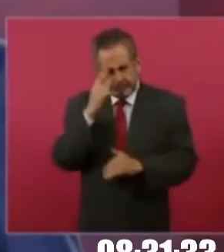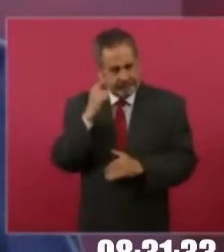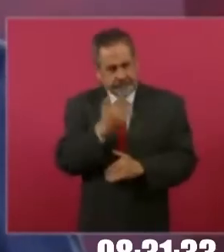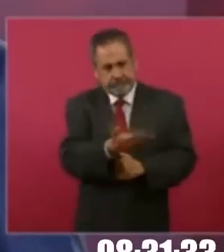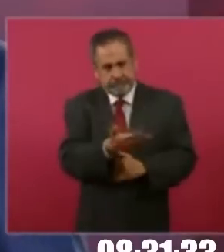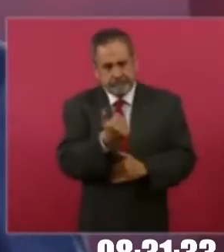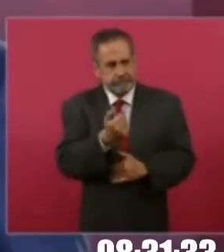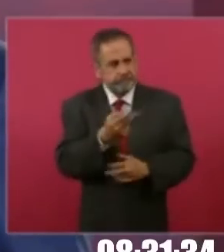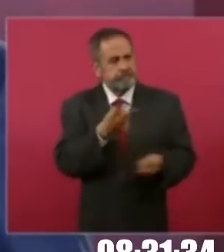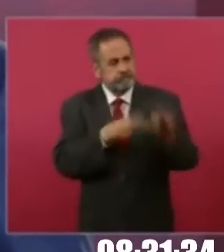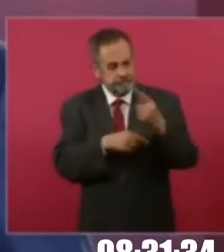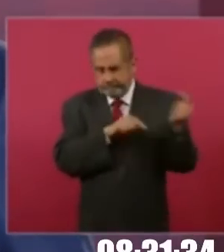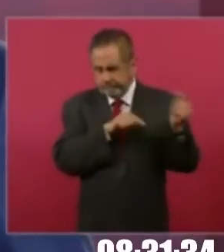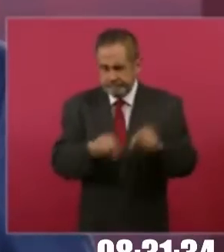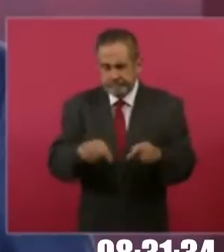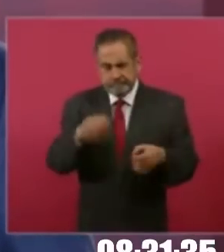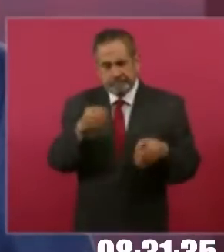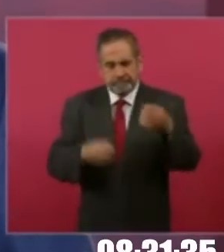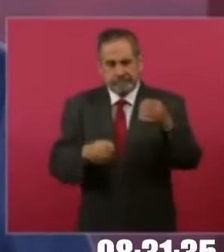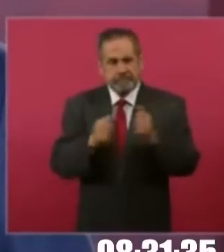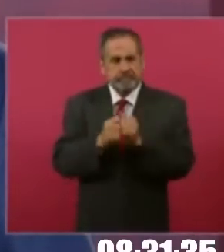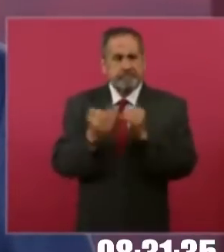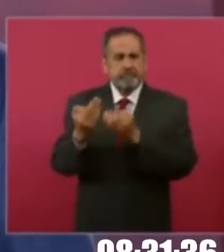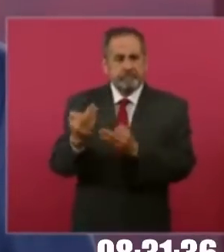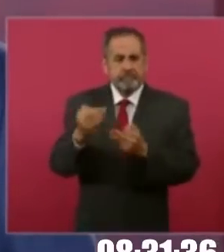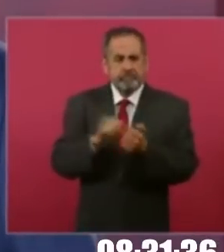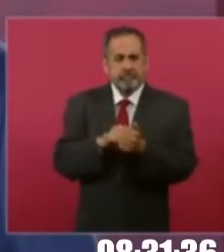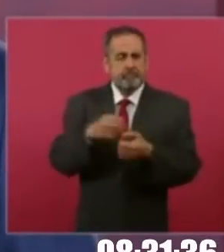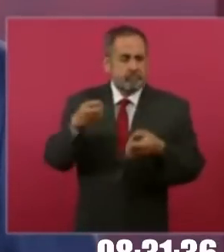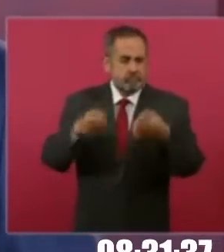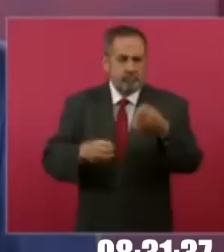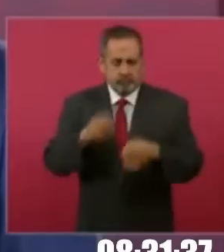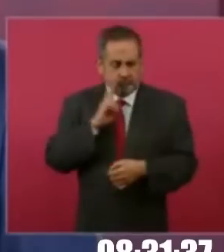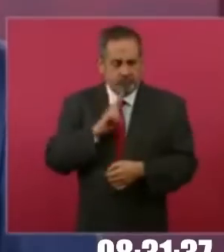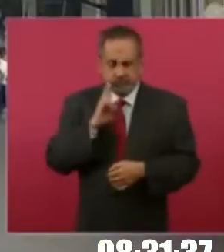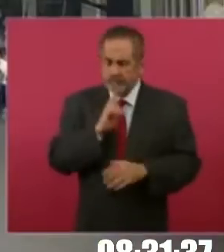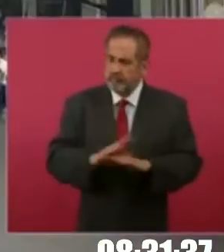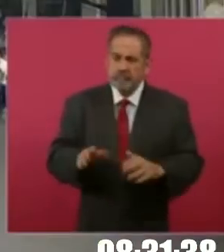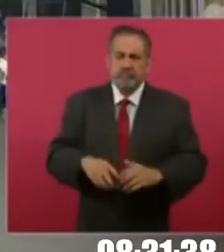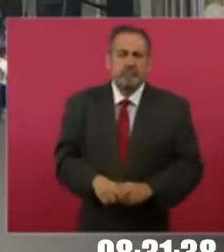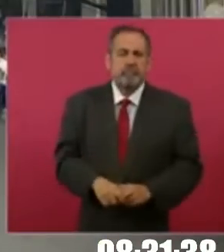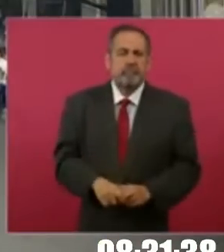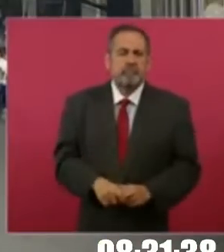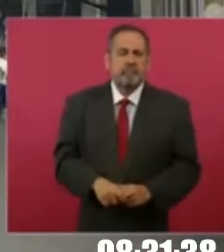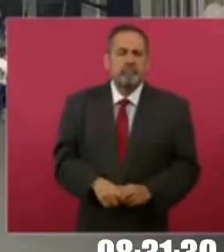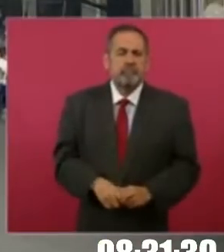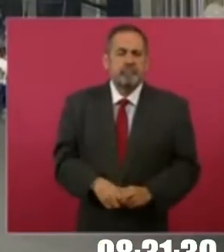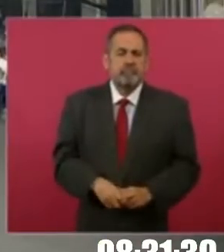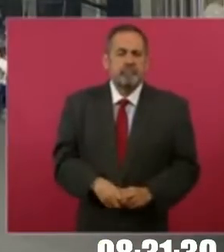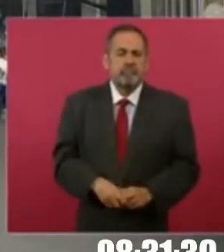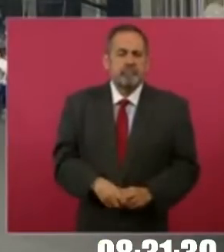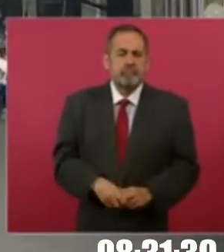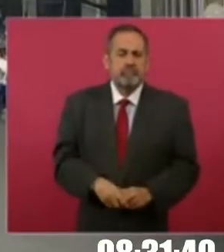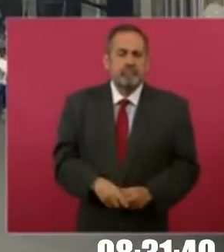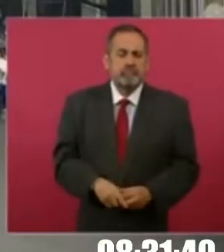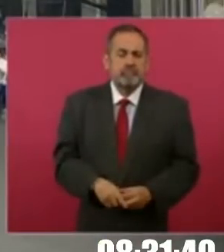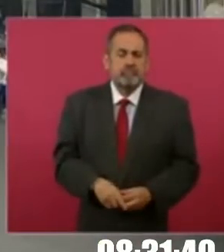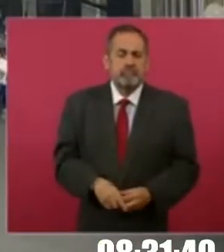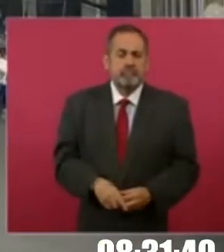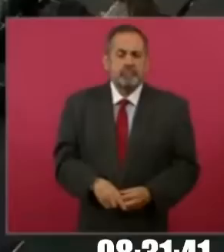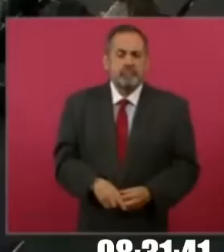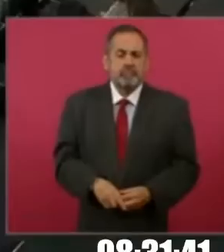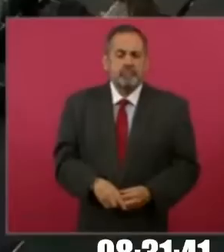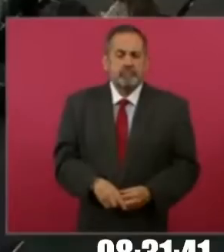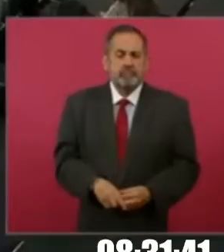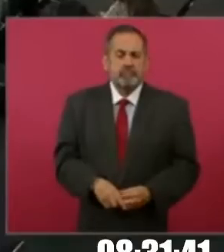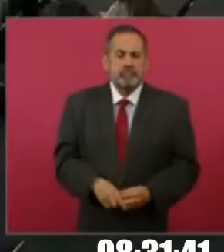presentarse ante el juez demasiado que en la detención que le hicieron en una de las